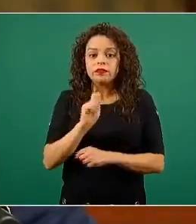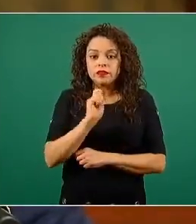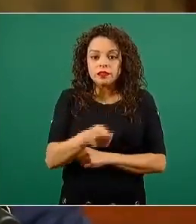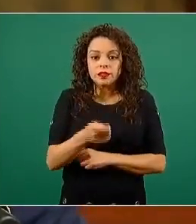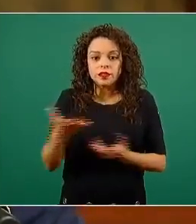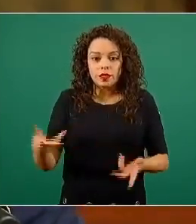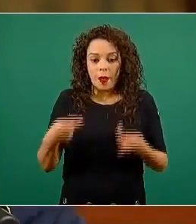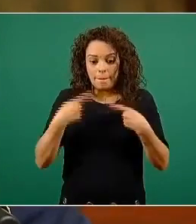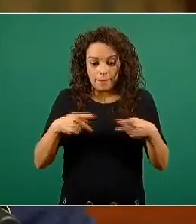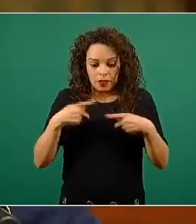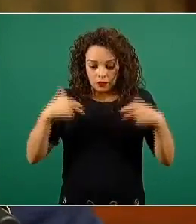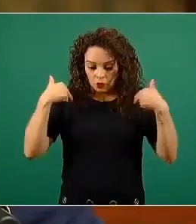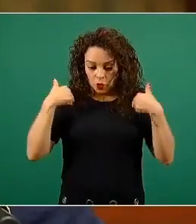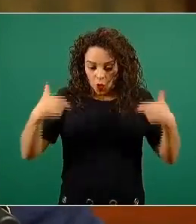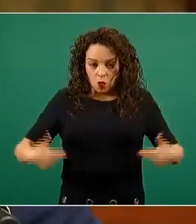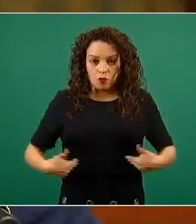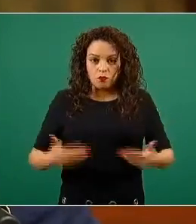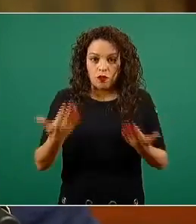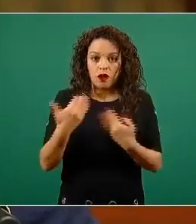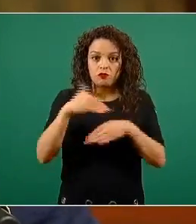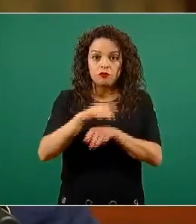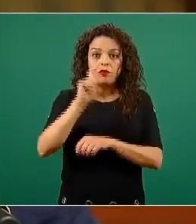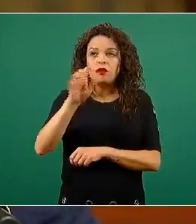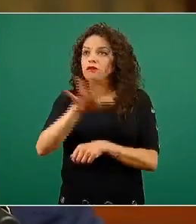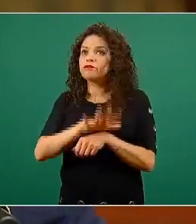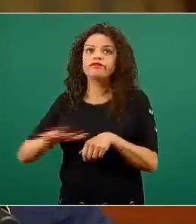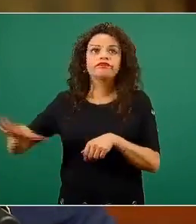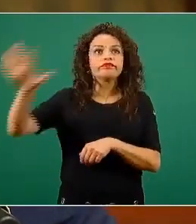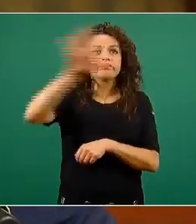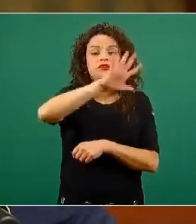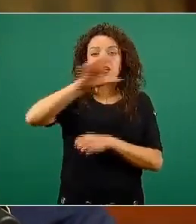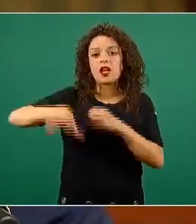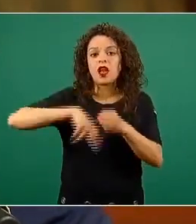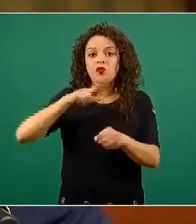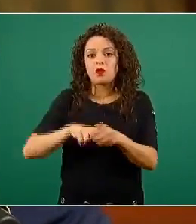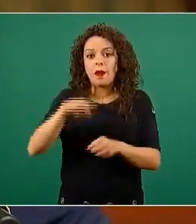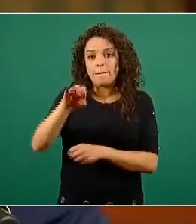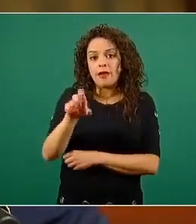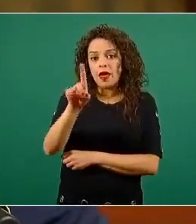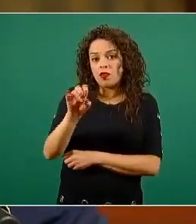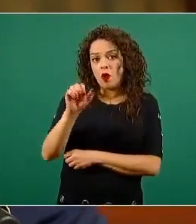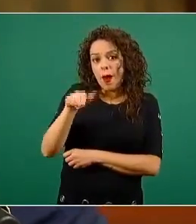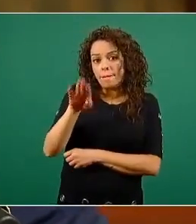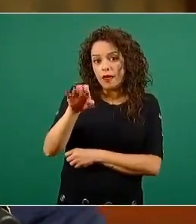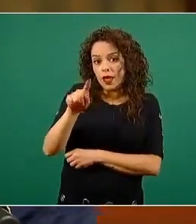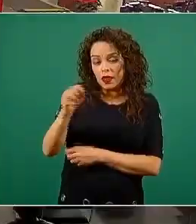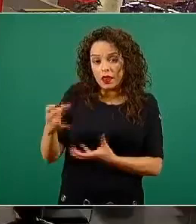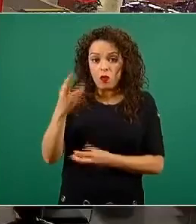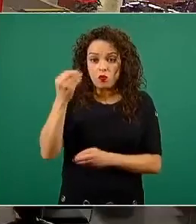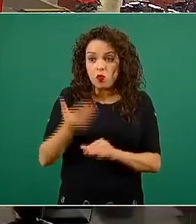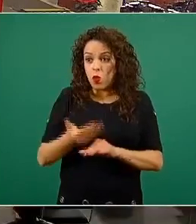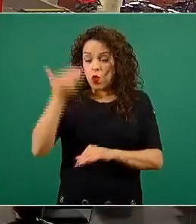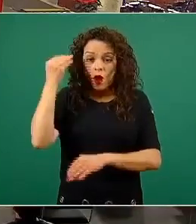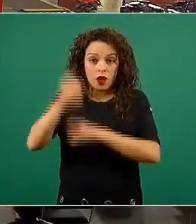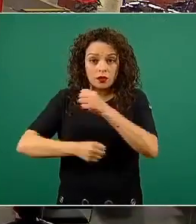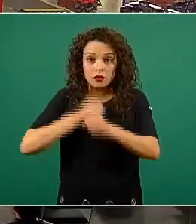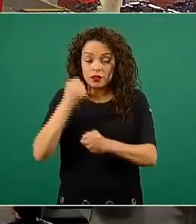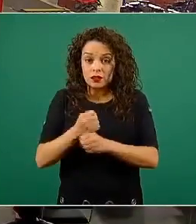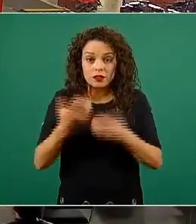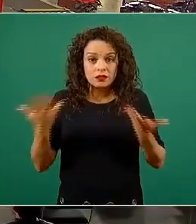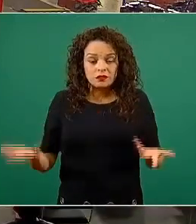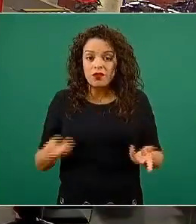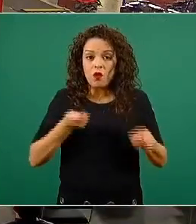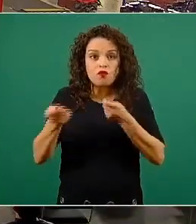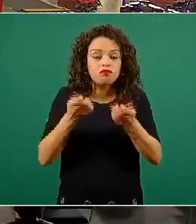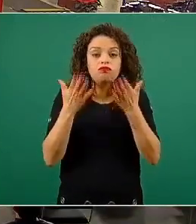que hace la sociedad sobre el medio ambiente. Una intervención que ha sido durante muchos años descontrolada y que creo que esta pandemia